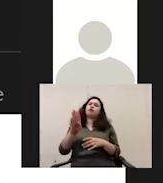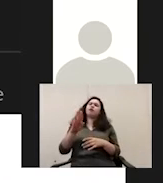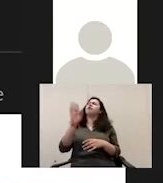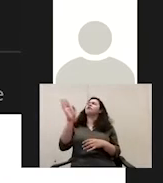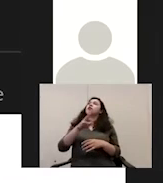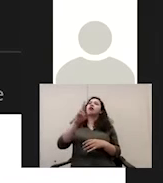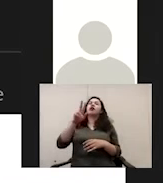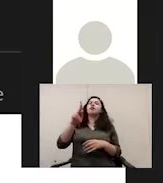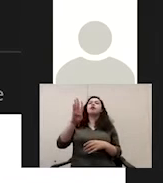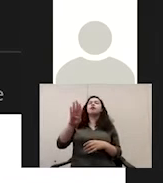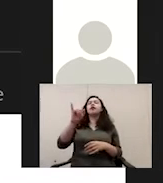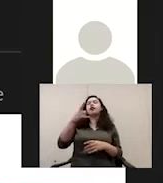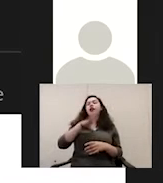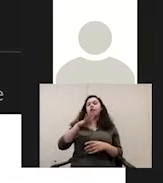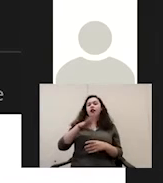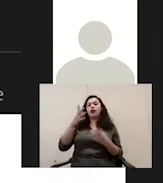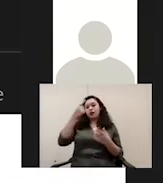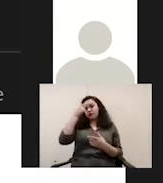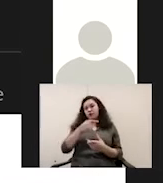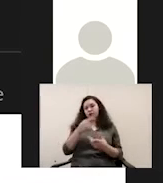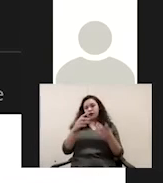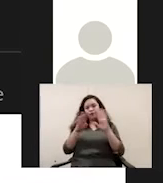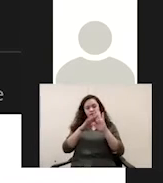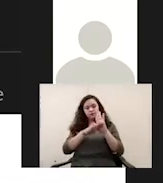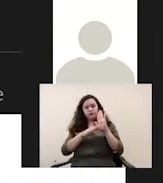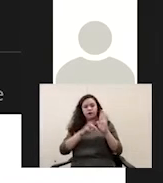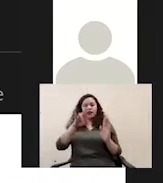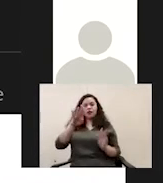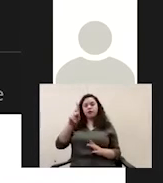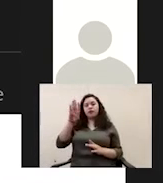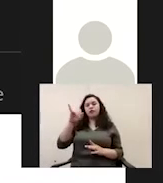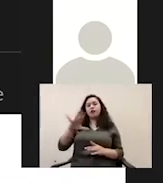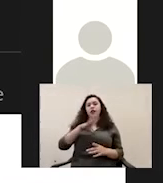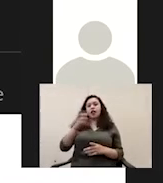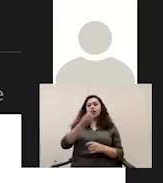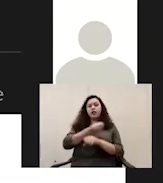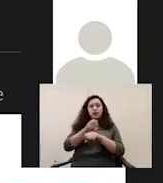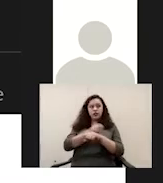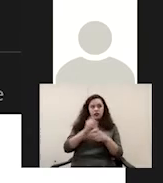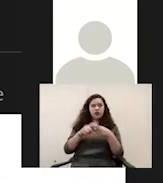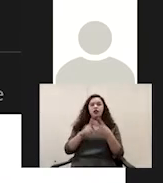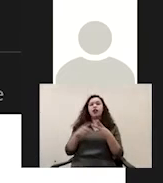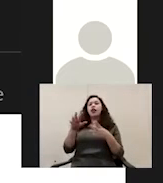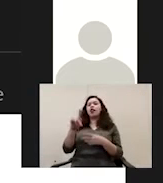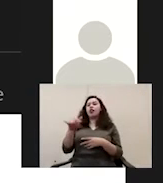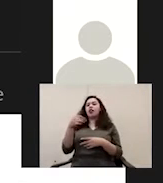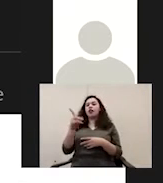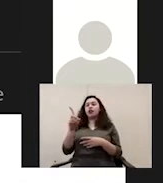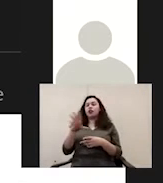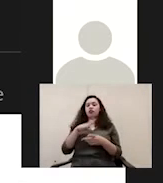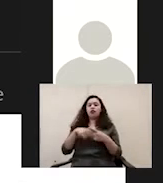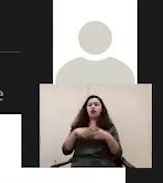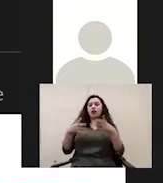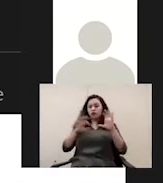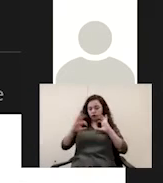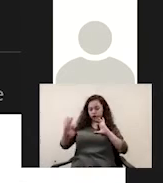completamente distinta a lo que es un residuo sanitario. El RPBI contiene sangre, contiene tejidos, contiene órganos,